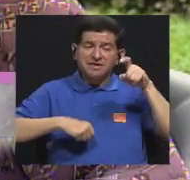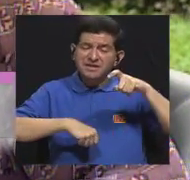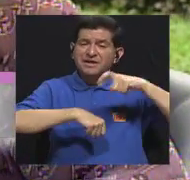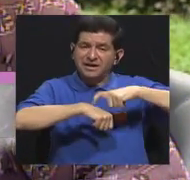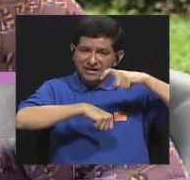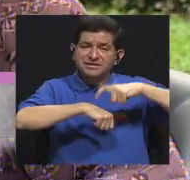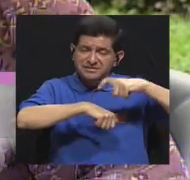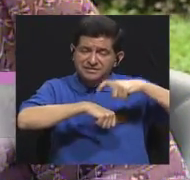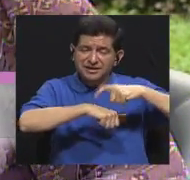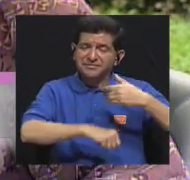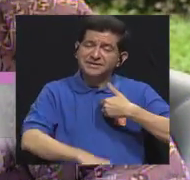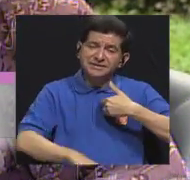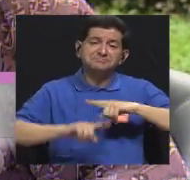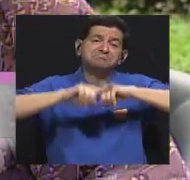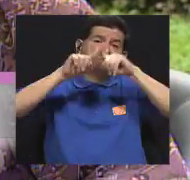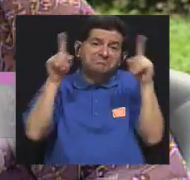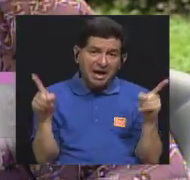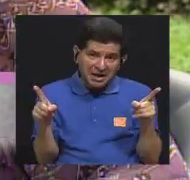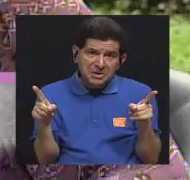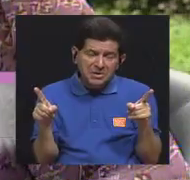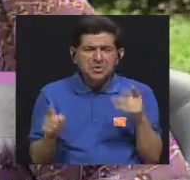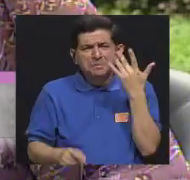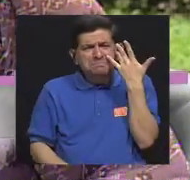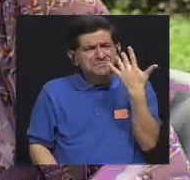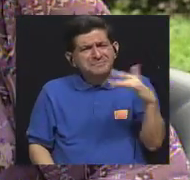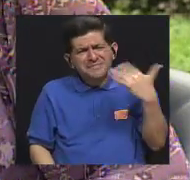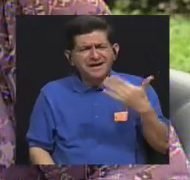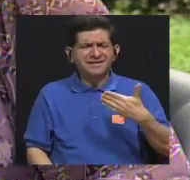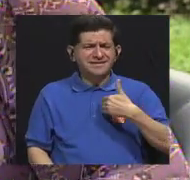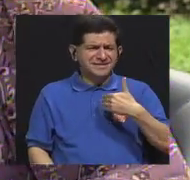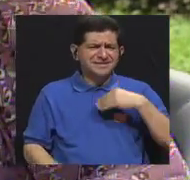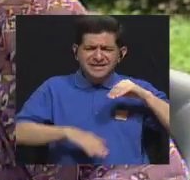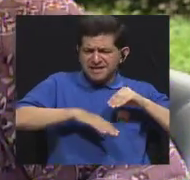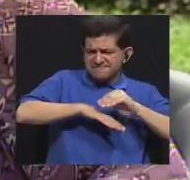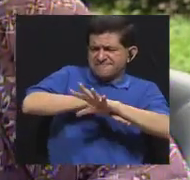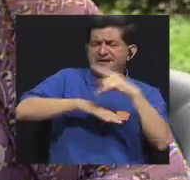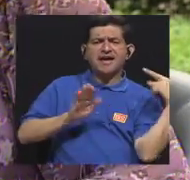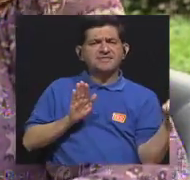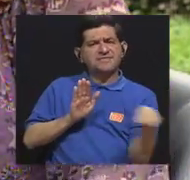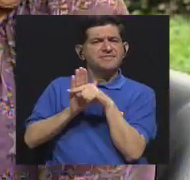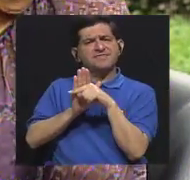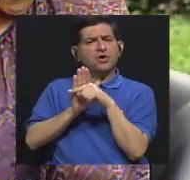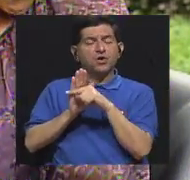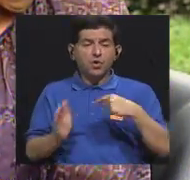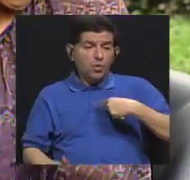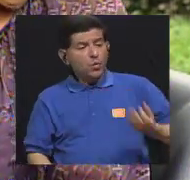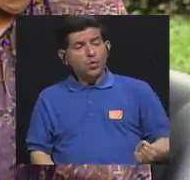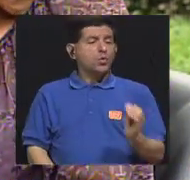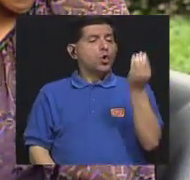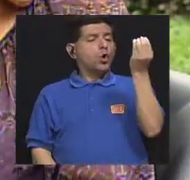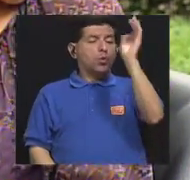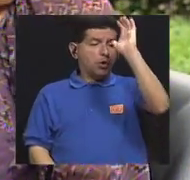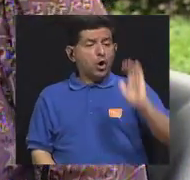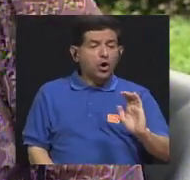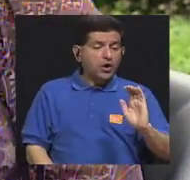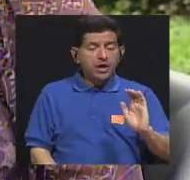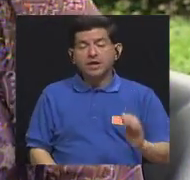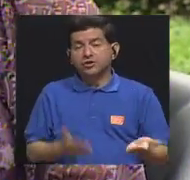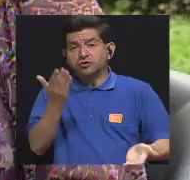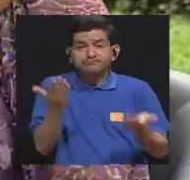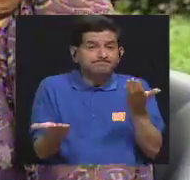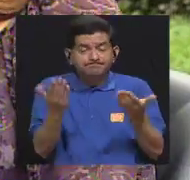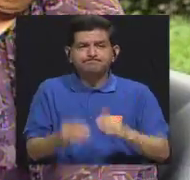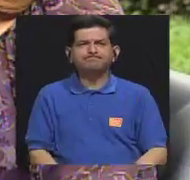etapa de esta vida, pero pareciera que tiene cierto efecto negativo. Y cuando se es joven o niño o